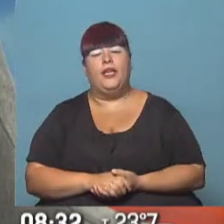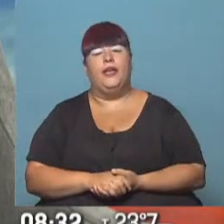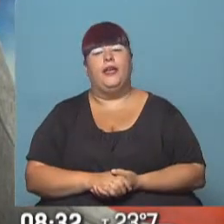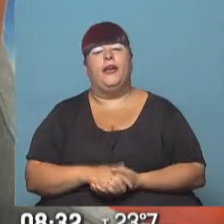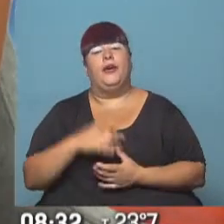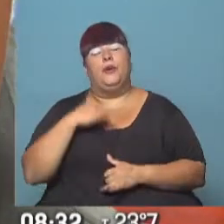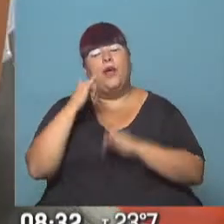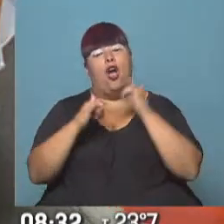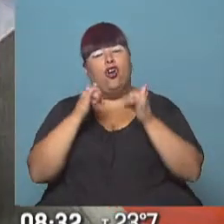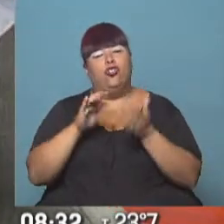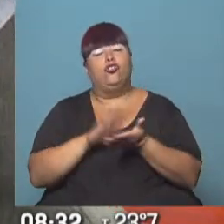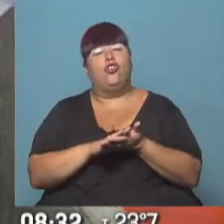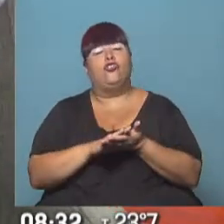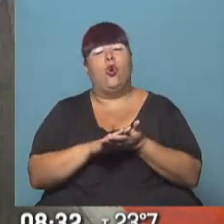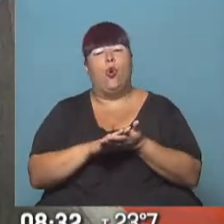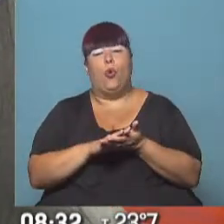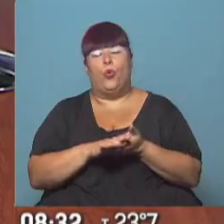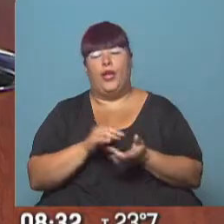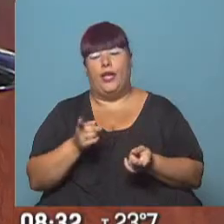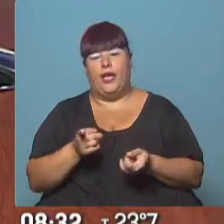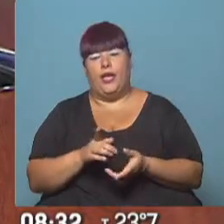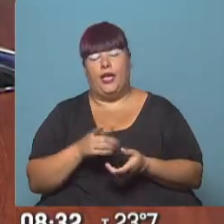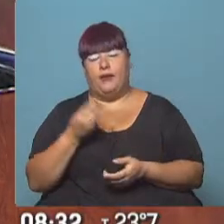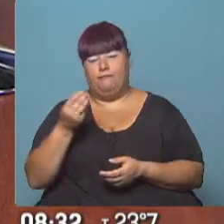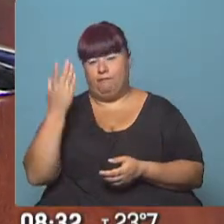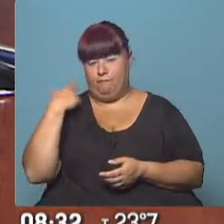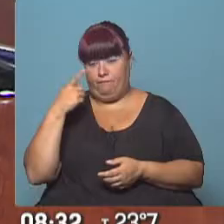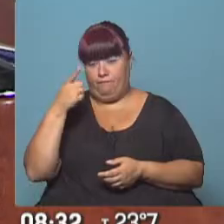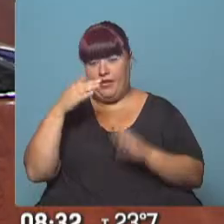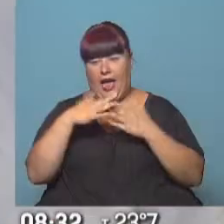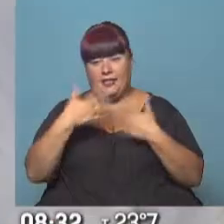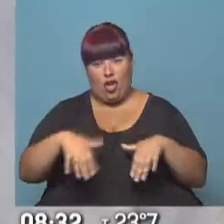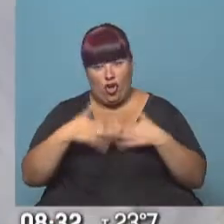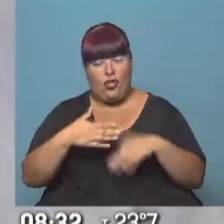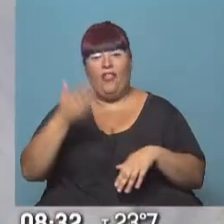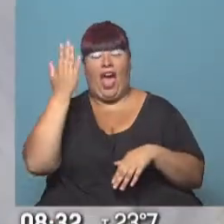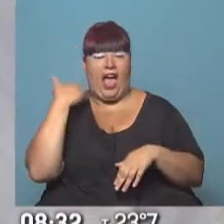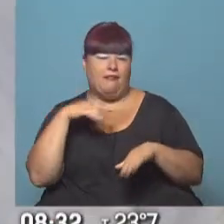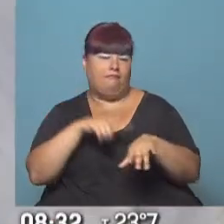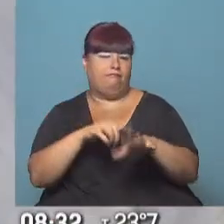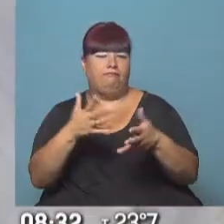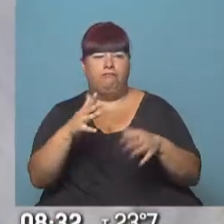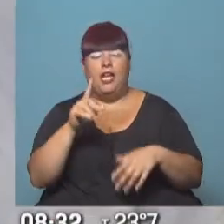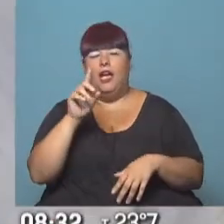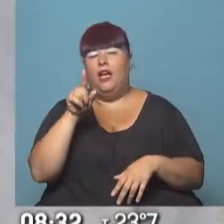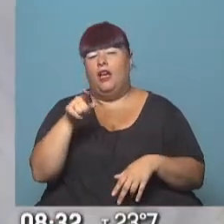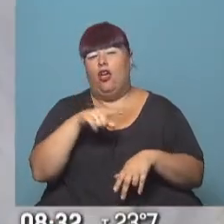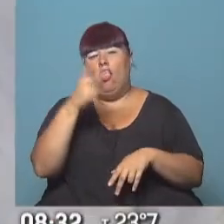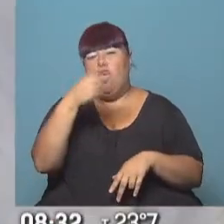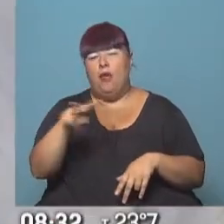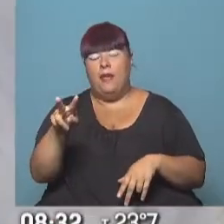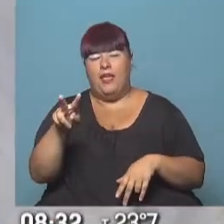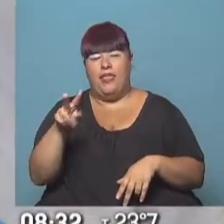Vamos a contarles, Alejandro, acerca de lo que ha sucedido en Casa Rosada ayer aproximadamente a las